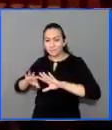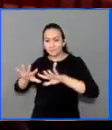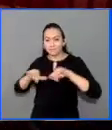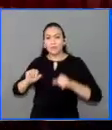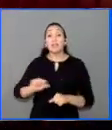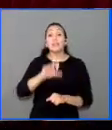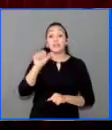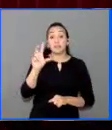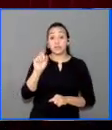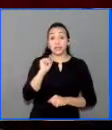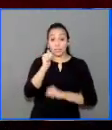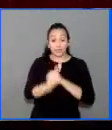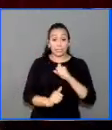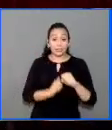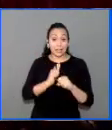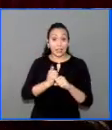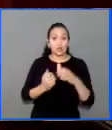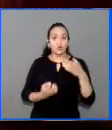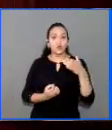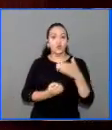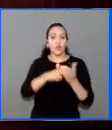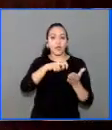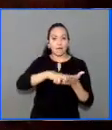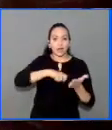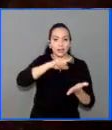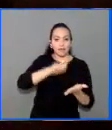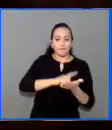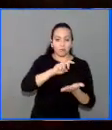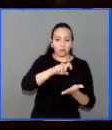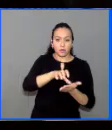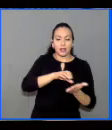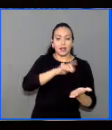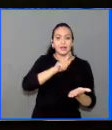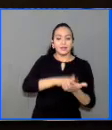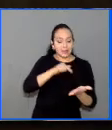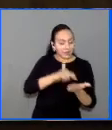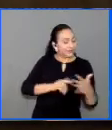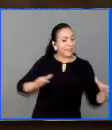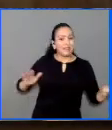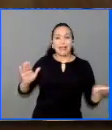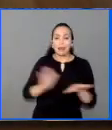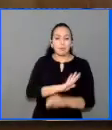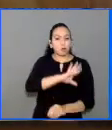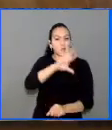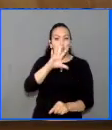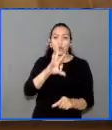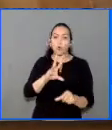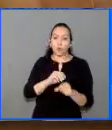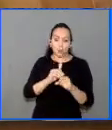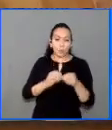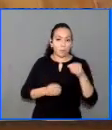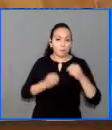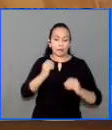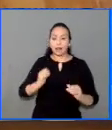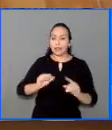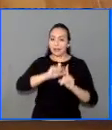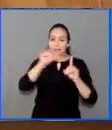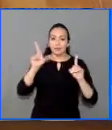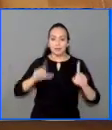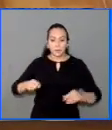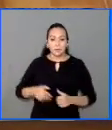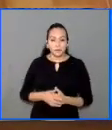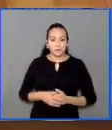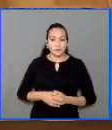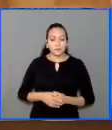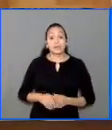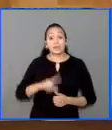registró una nueva reforma a la Constitución que cambió radicalmente el rostro del máximo tribunal del país. A partir del